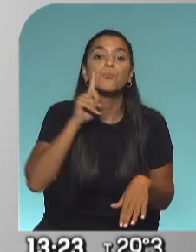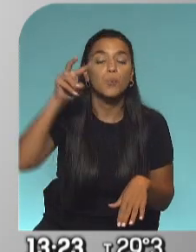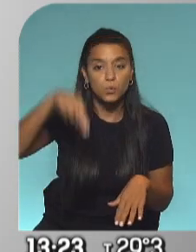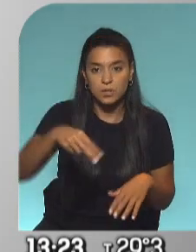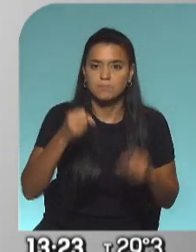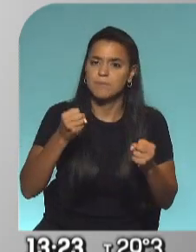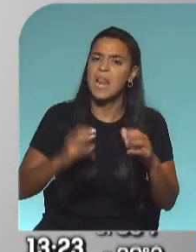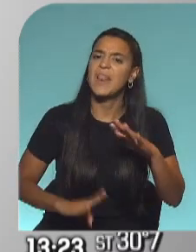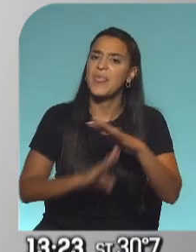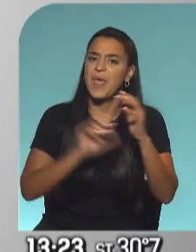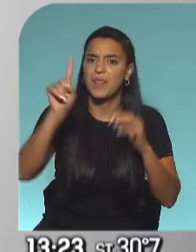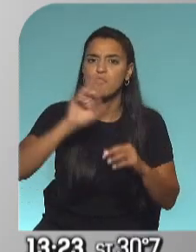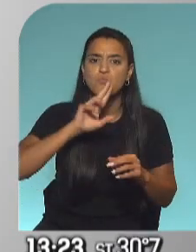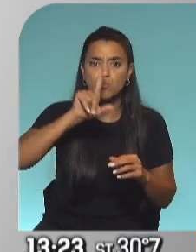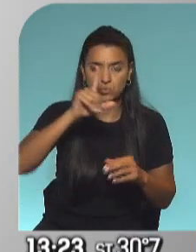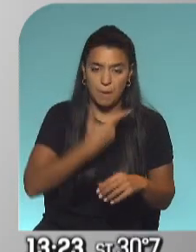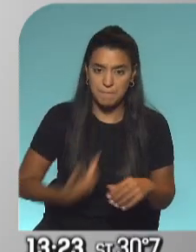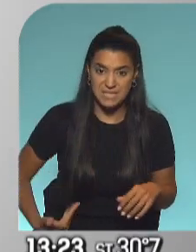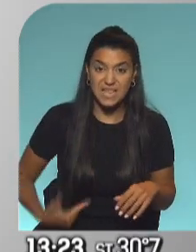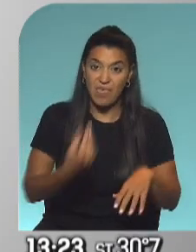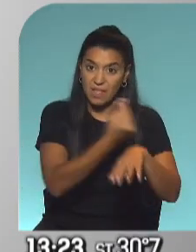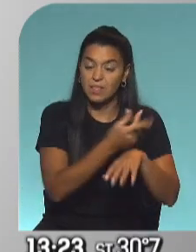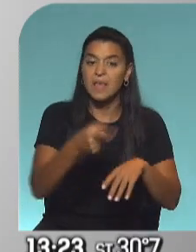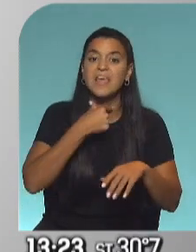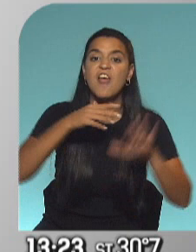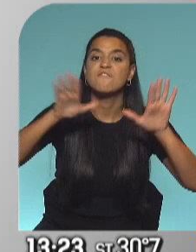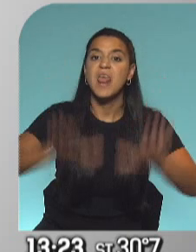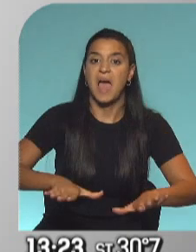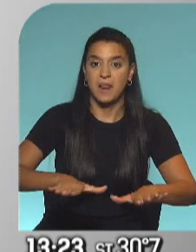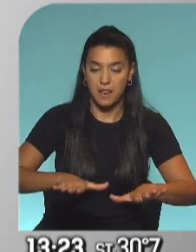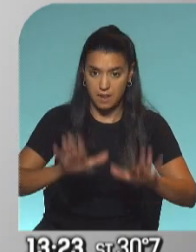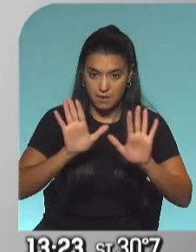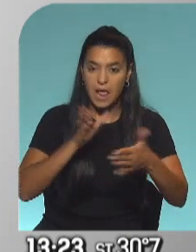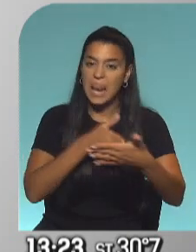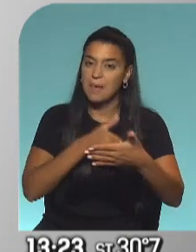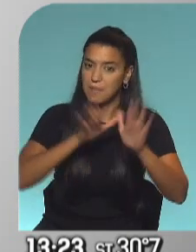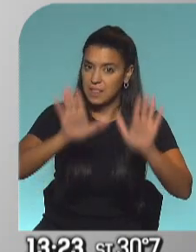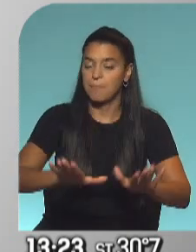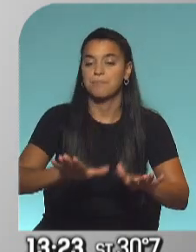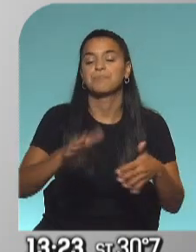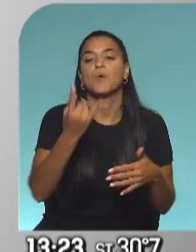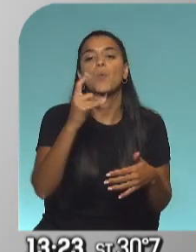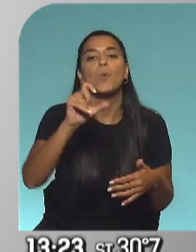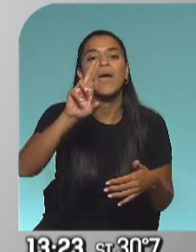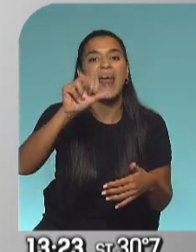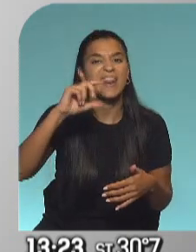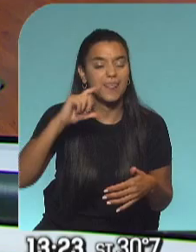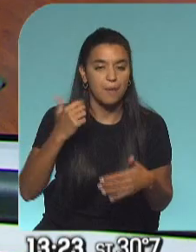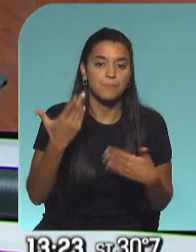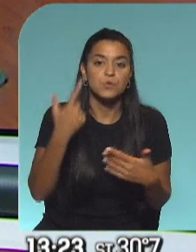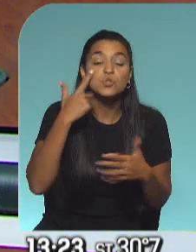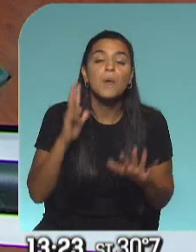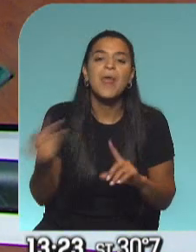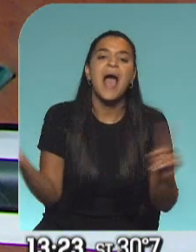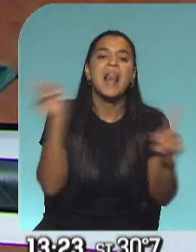como líder de Rusia, como presidente ruso, intentó frenar esos avances y ponerle un límite, por eso Ucrania. Vamos a ver ahora, si te parece al revés, ¿qué